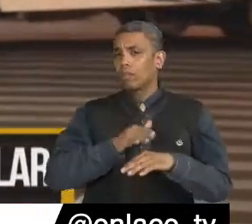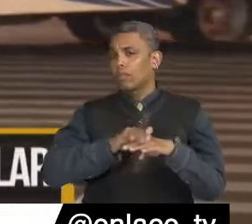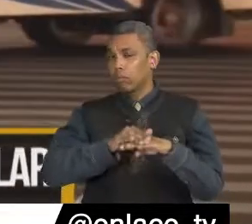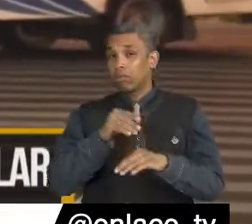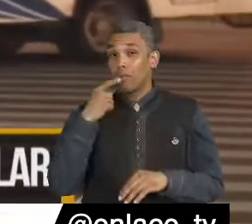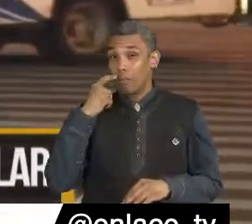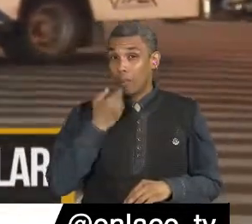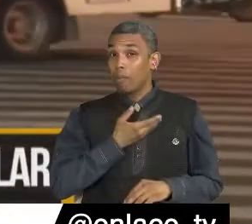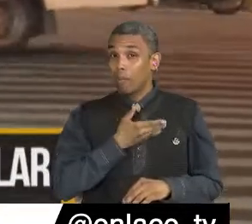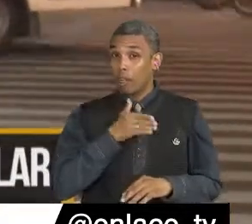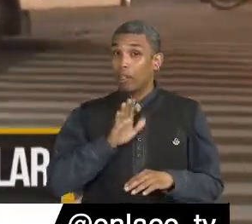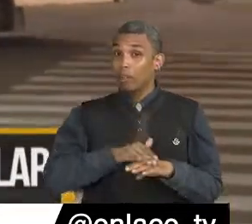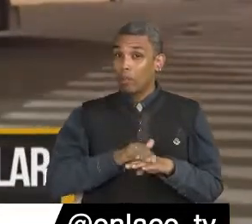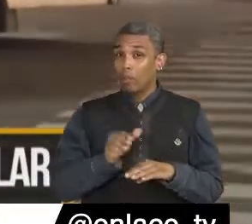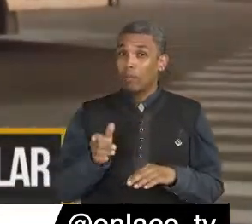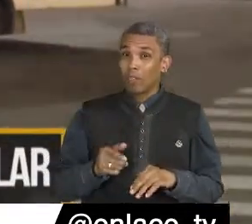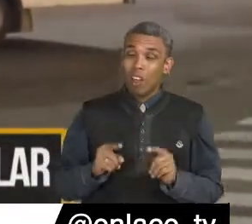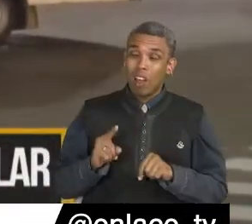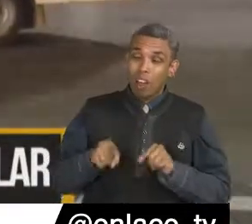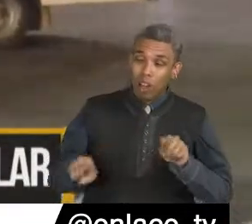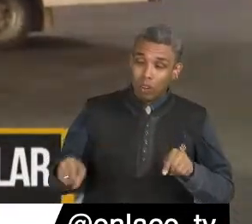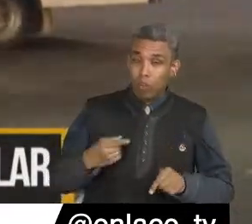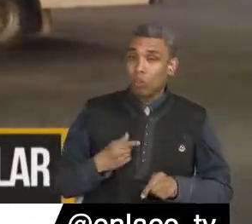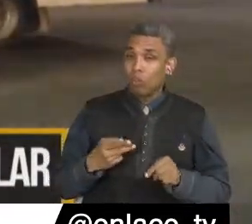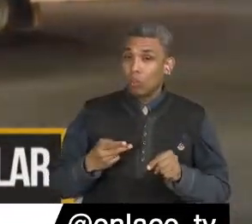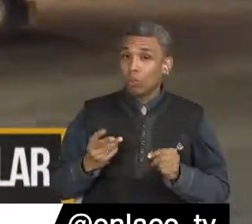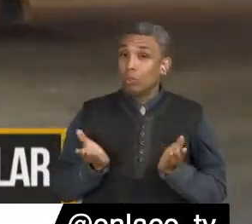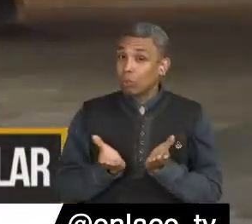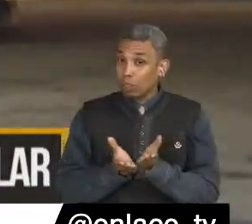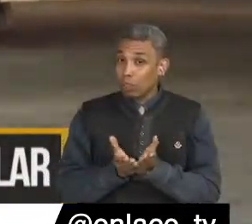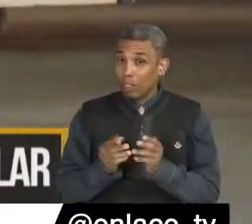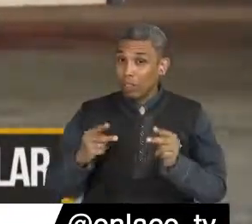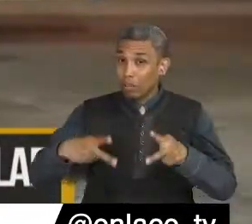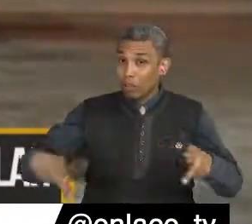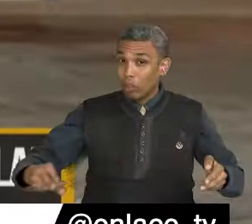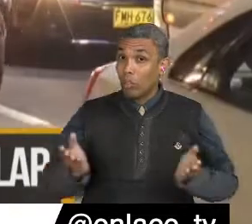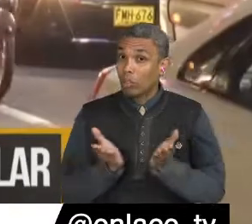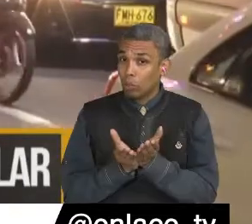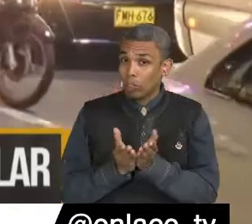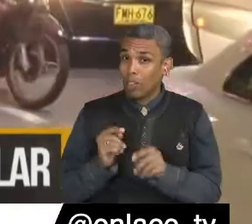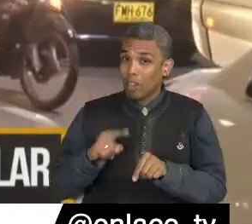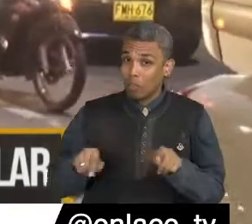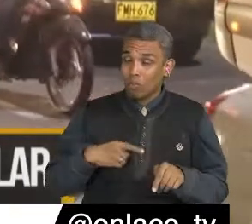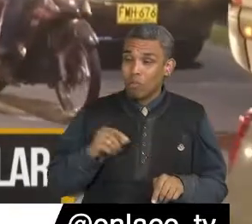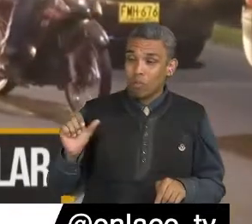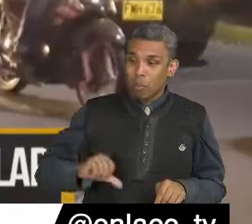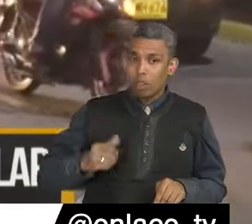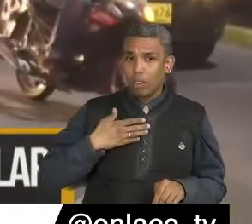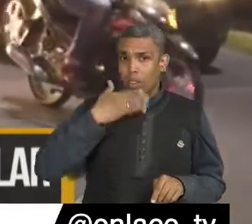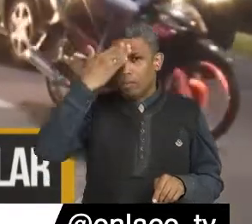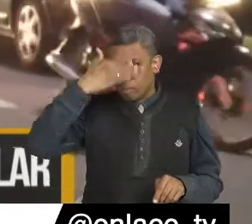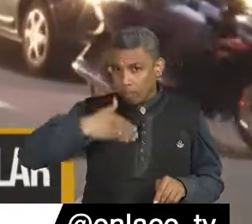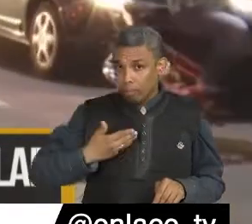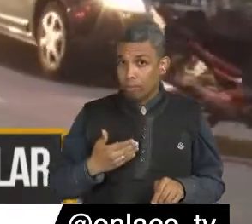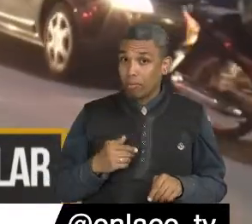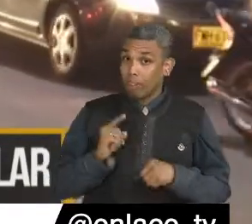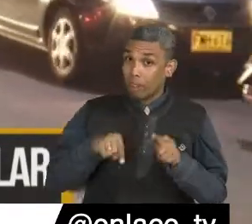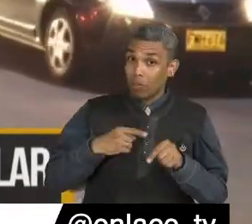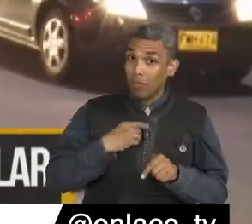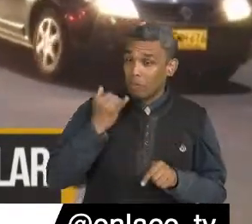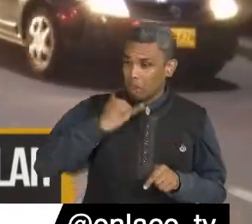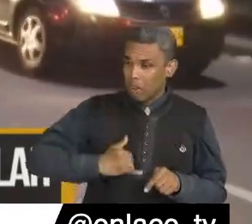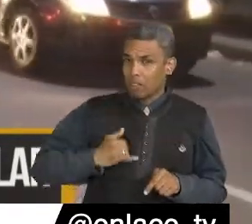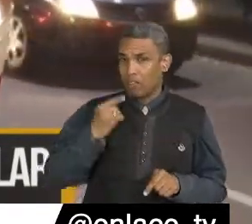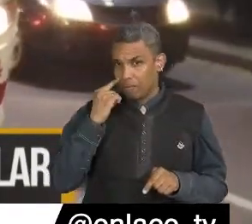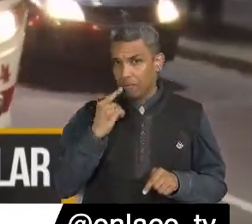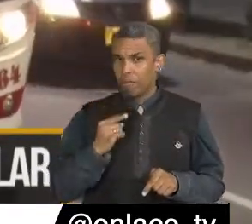padres de familia y profesores sobre el comportamiento de algunos estudiantes que, según ella, utilizan este transporte escolar para recorridos que nada tienen que ver ni